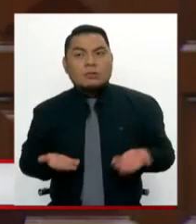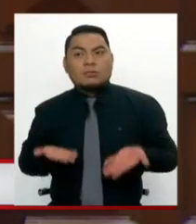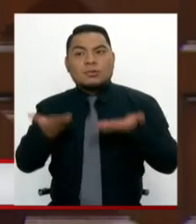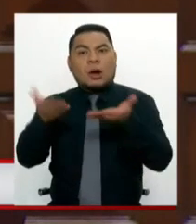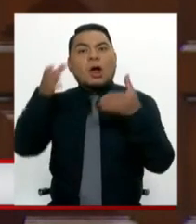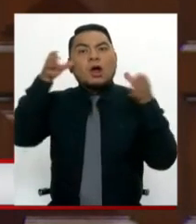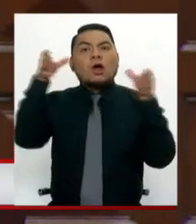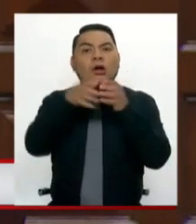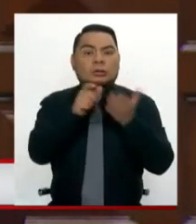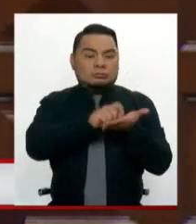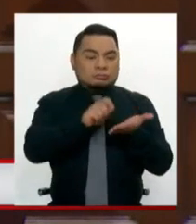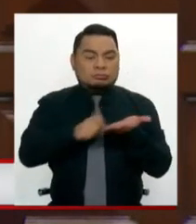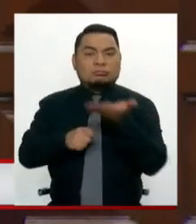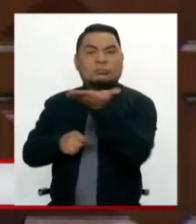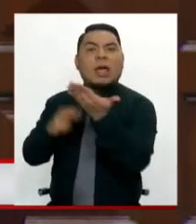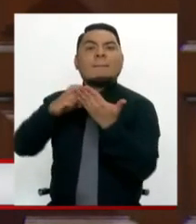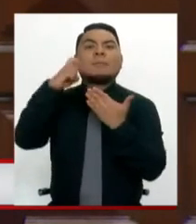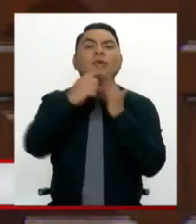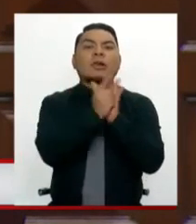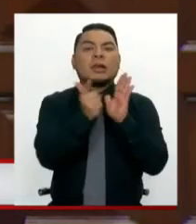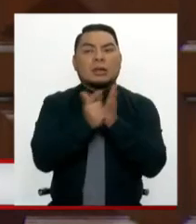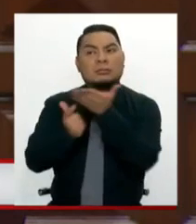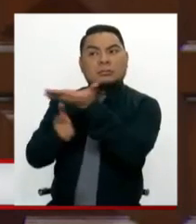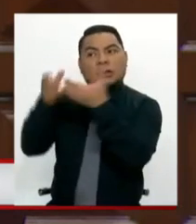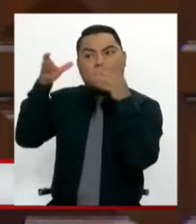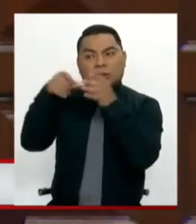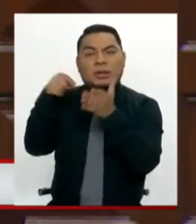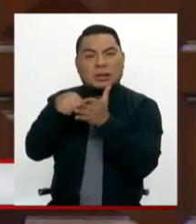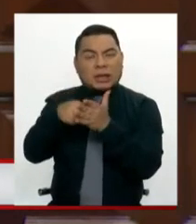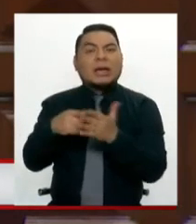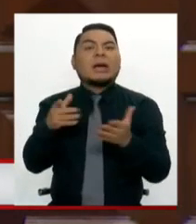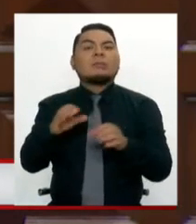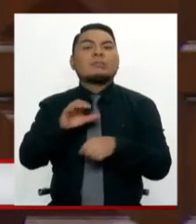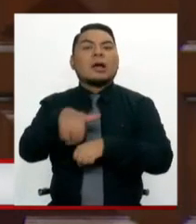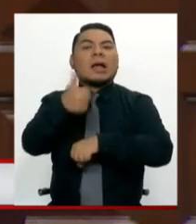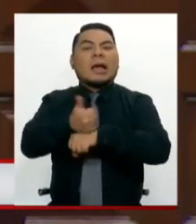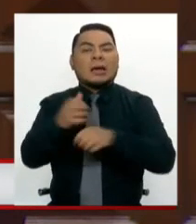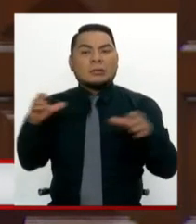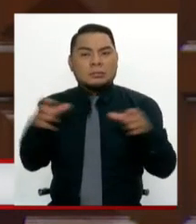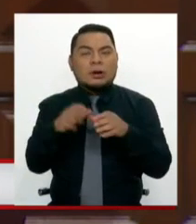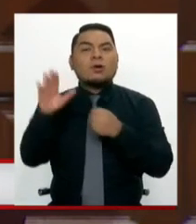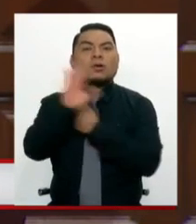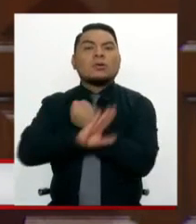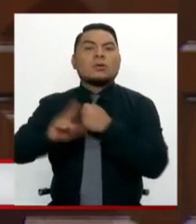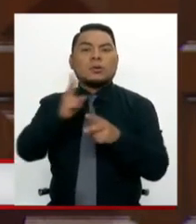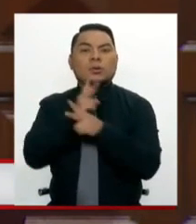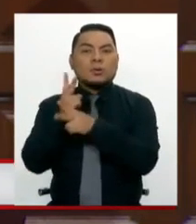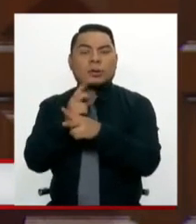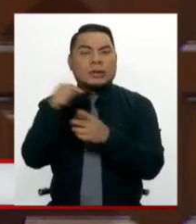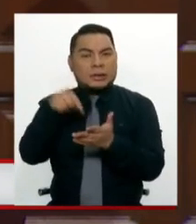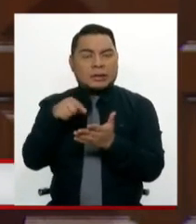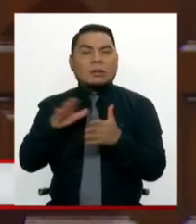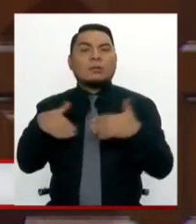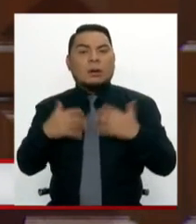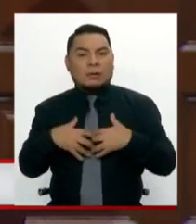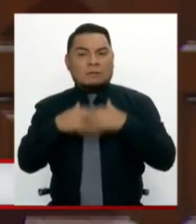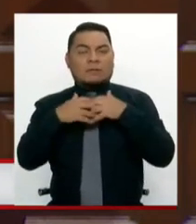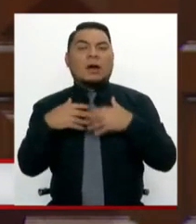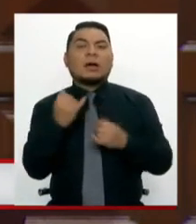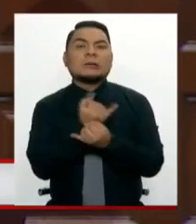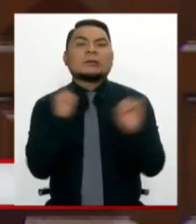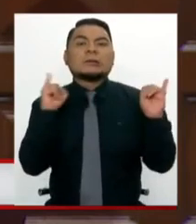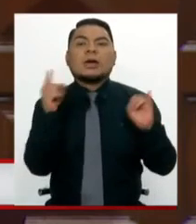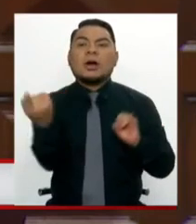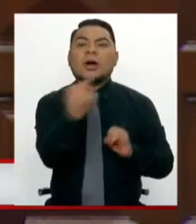Congreso el proyecto de ley que crea el Sistema Nacional de Cuidados para fortalecer la autonomía de